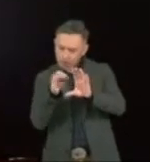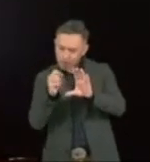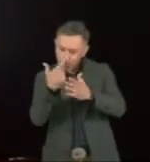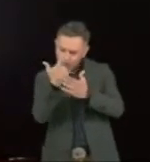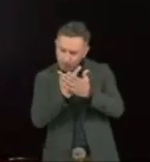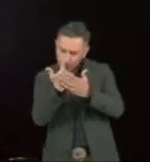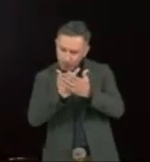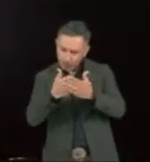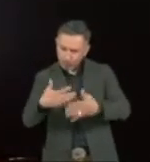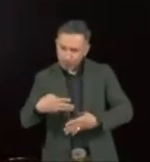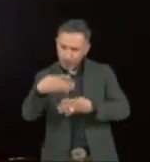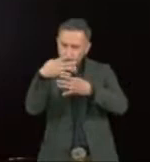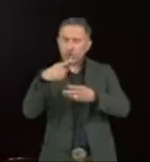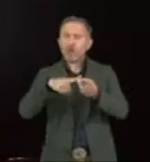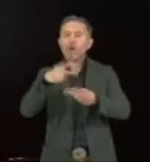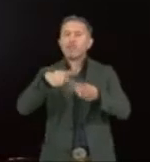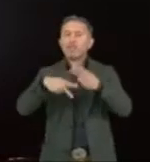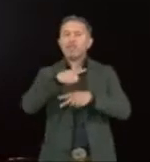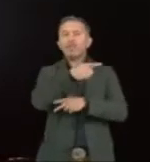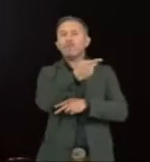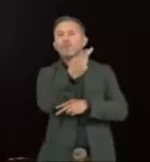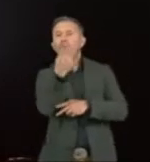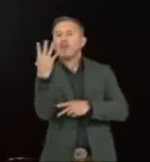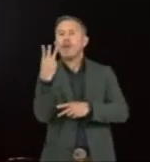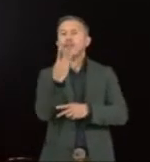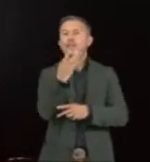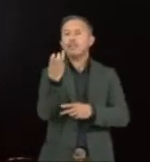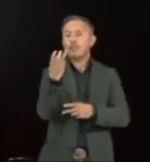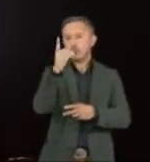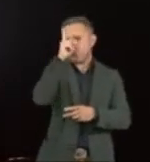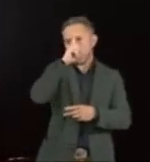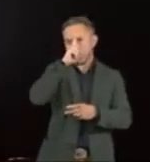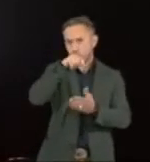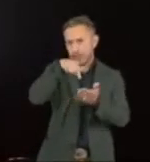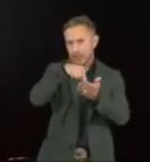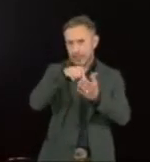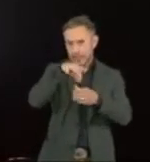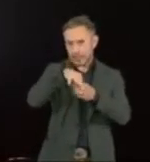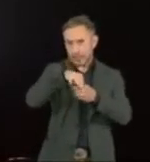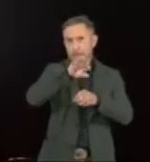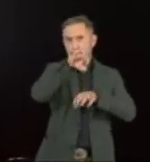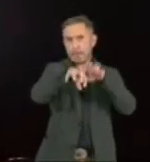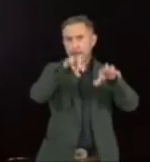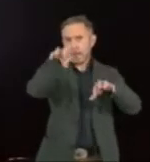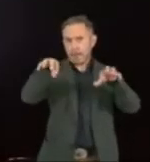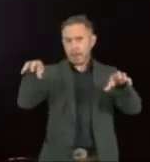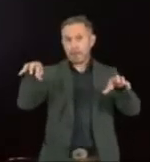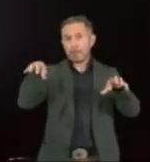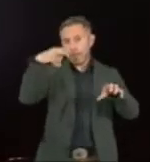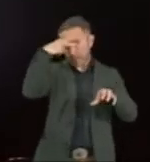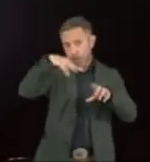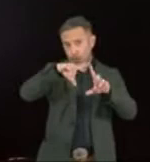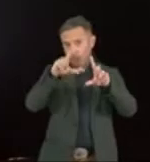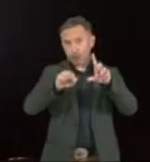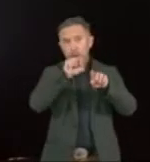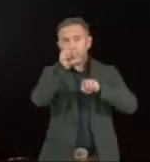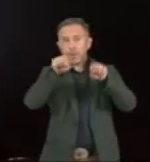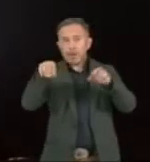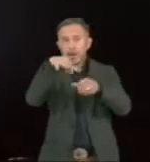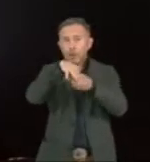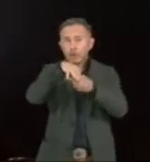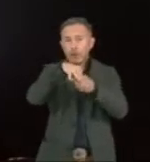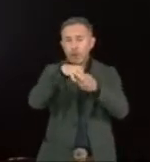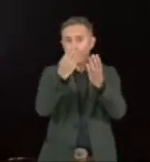cómputos que se llevan a cabo en los 300 consejos distritales del ine las casillas en todo el país han cerrado y la muestra